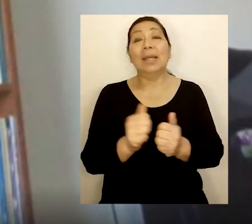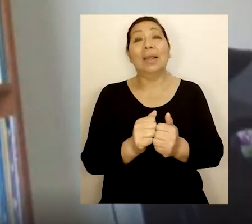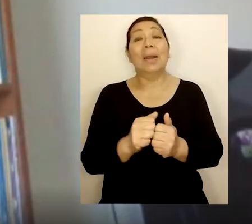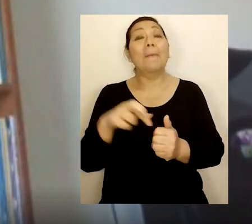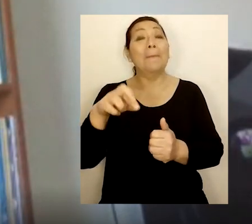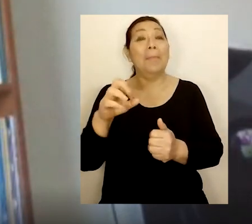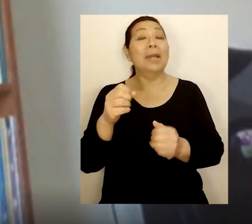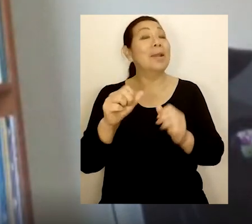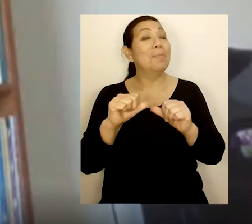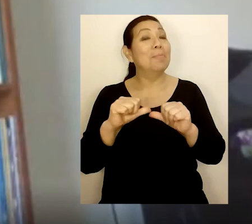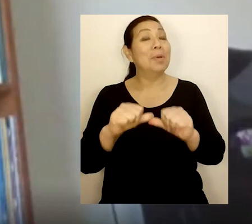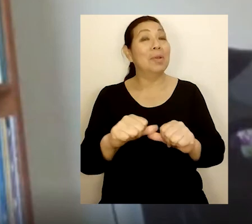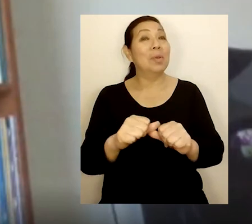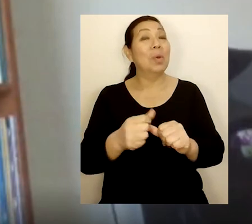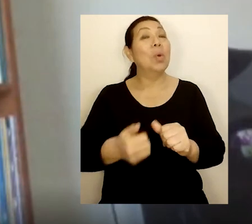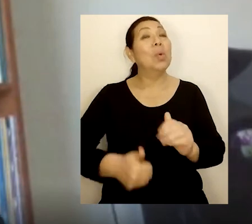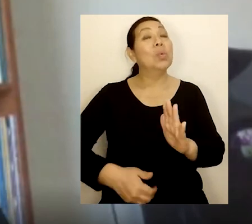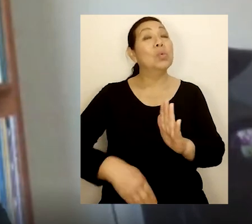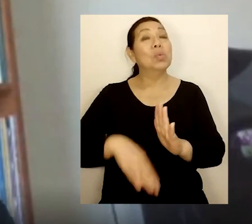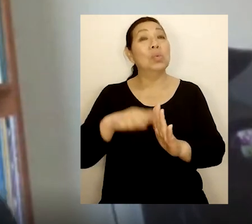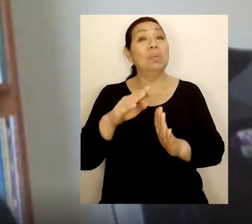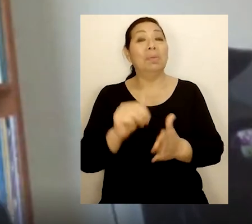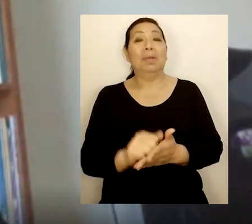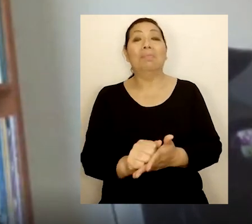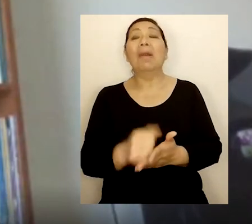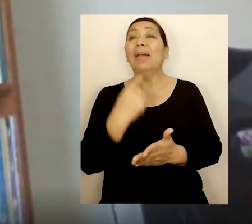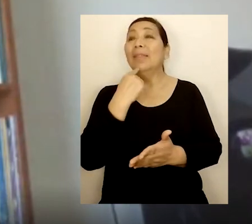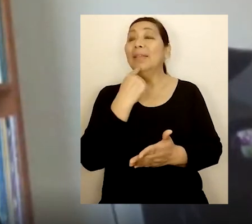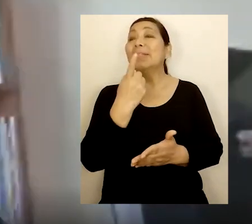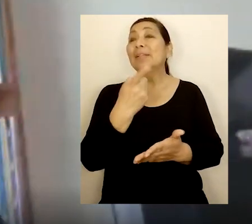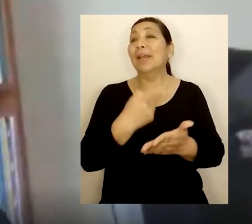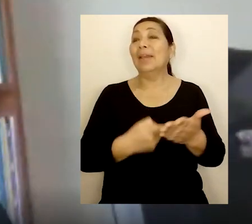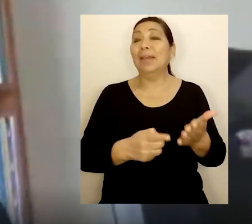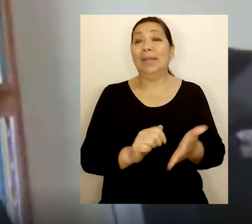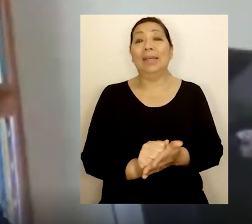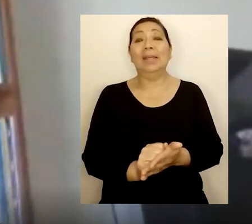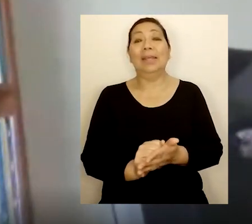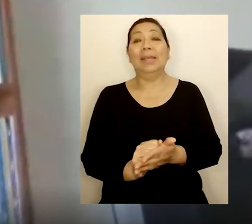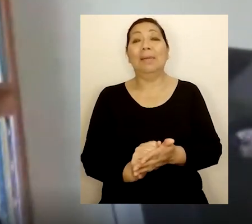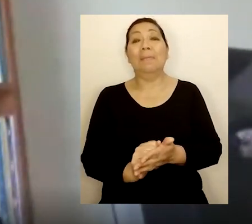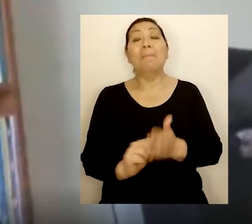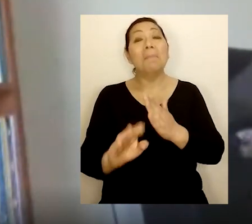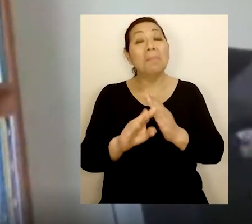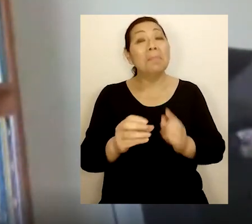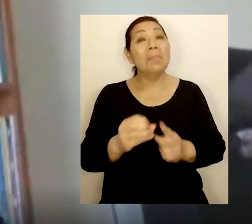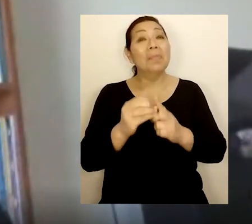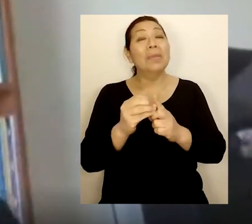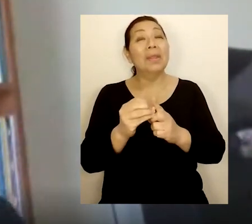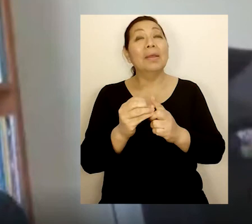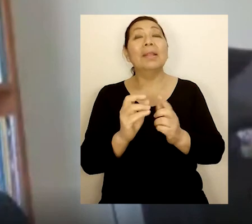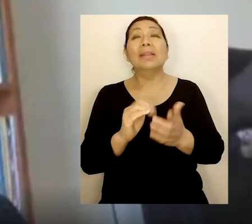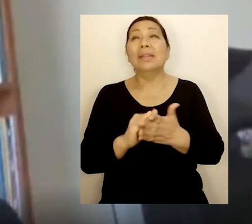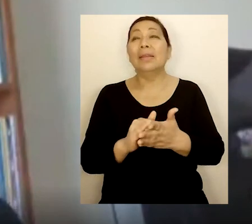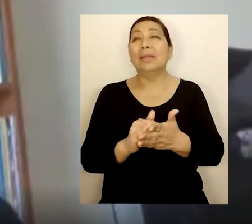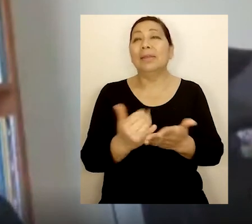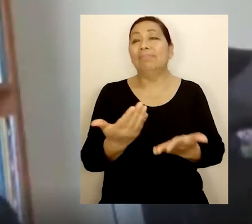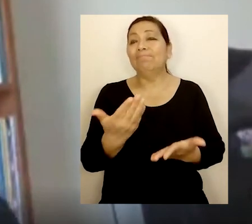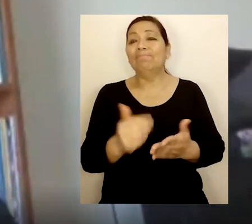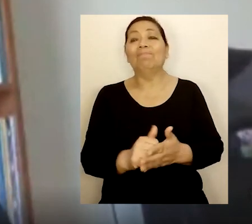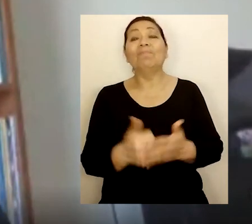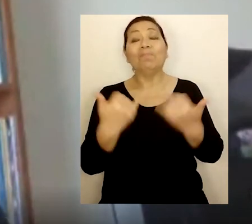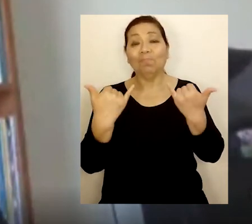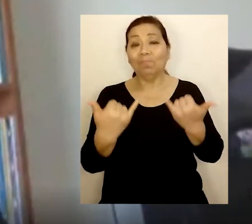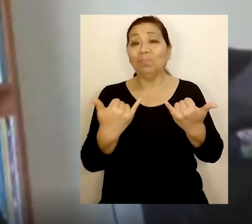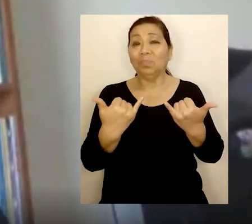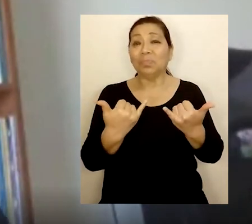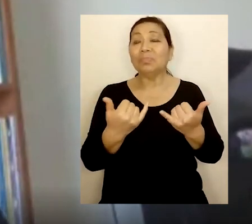la sala penal permanente de la Corte Suprema, señala que bajo el principio de lesividad, es decir, en